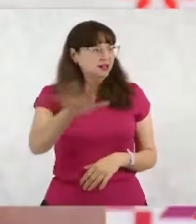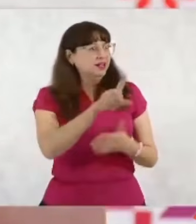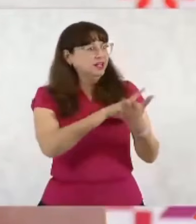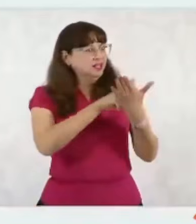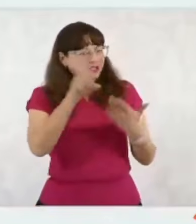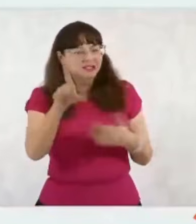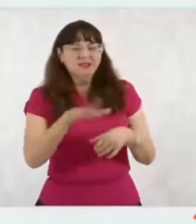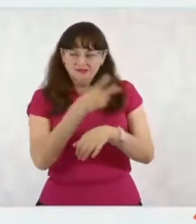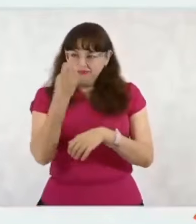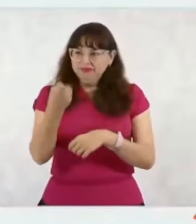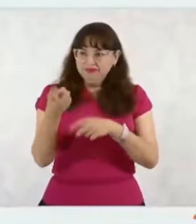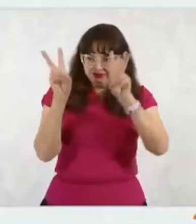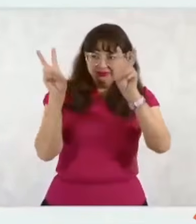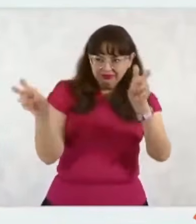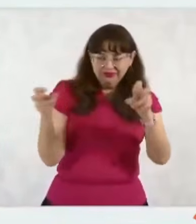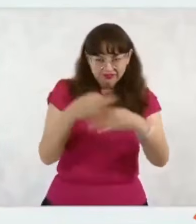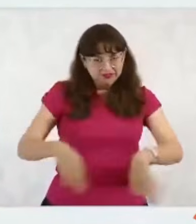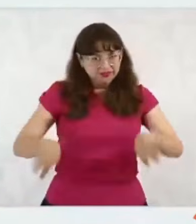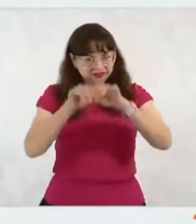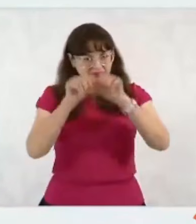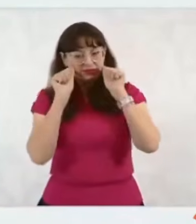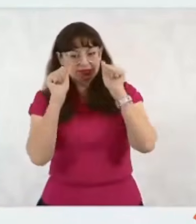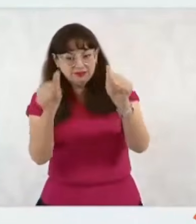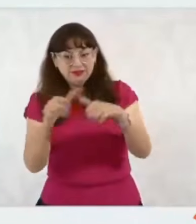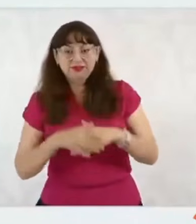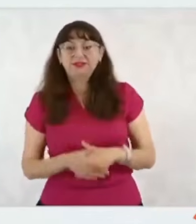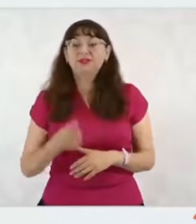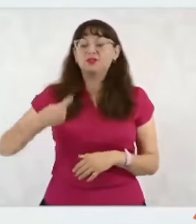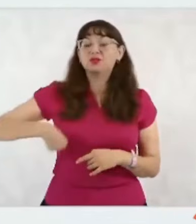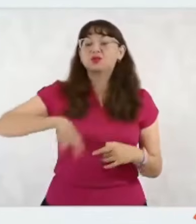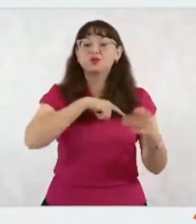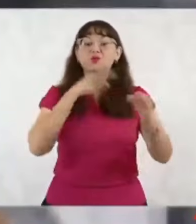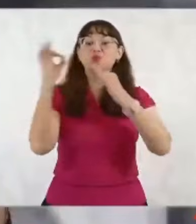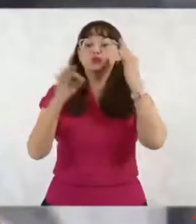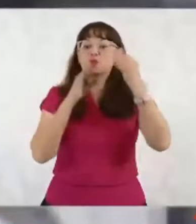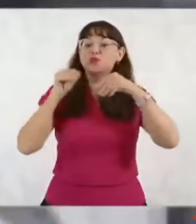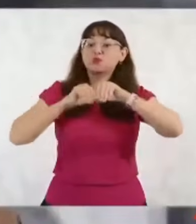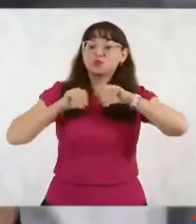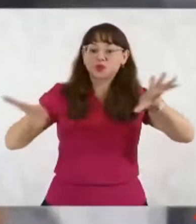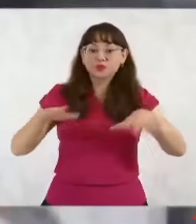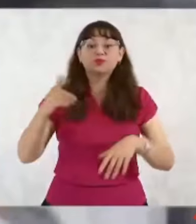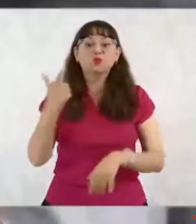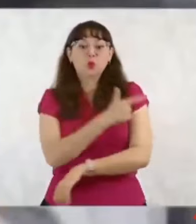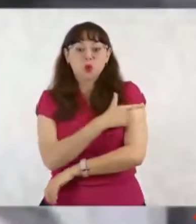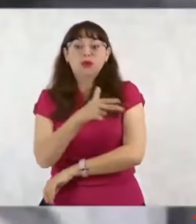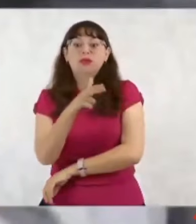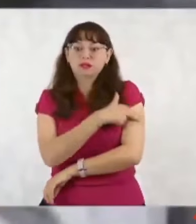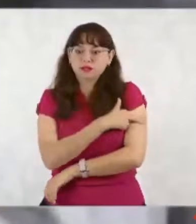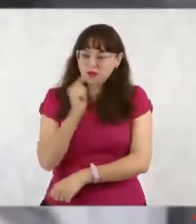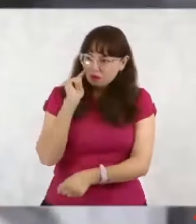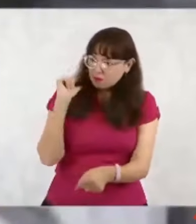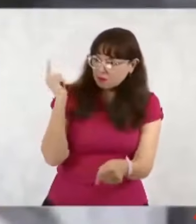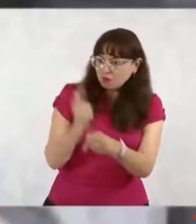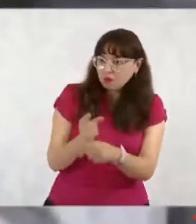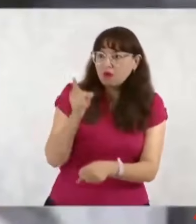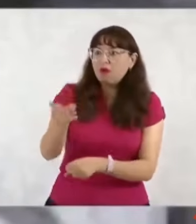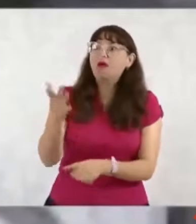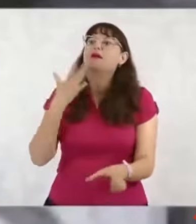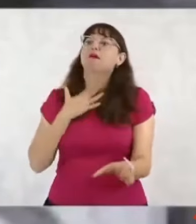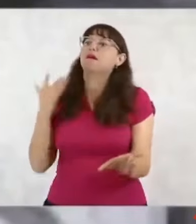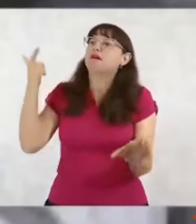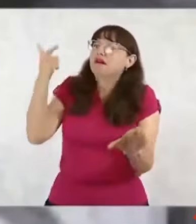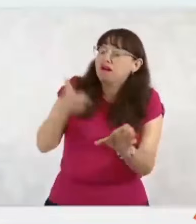la propaganda? ¿Cuál es la información? La Guardia Nacional se dio cuenta que había un almacenamiento de combustible